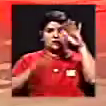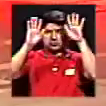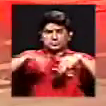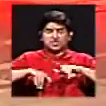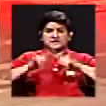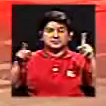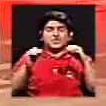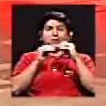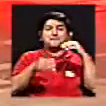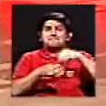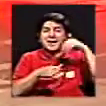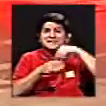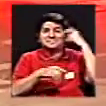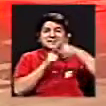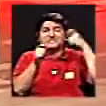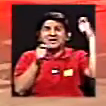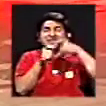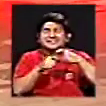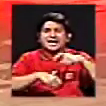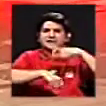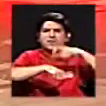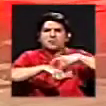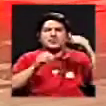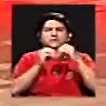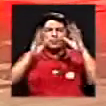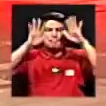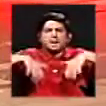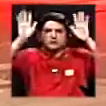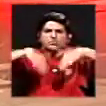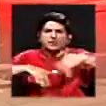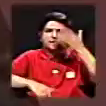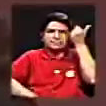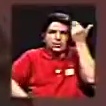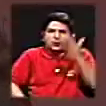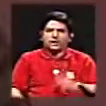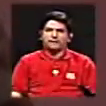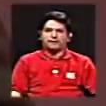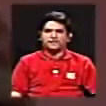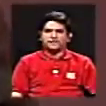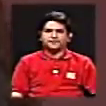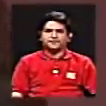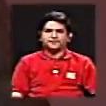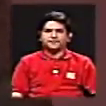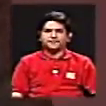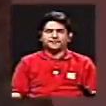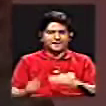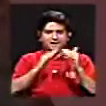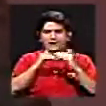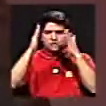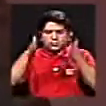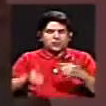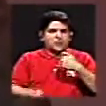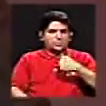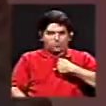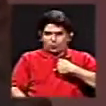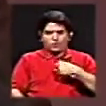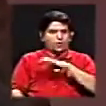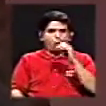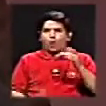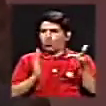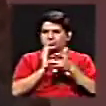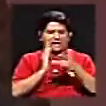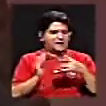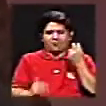este pico de inversión justamente cuando están cayendo más lluvias? Sí, bueno, ni como ciudadano ni como técnico uno entendería eso,